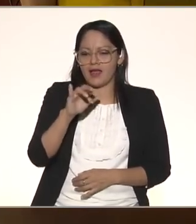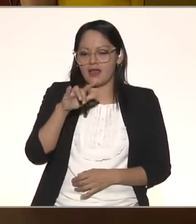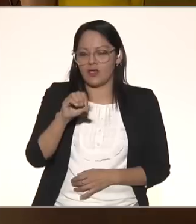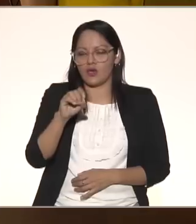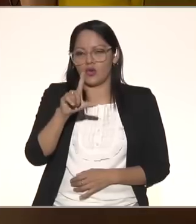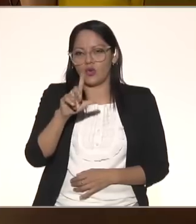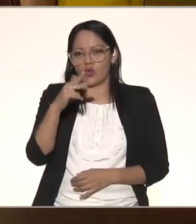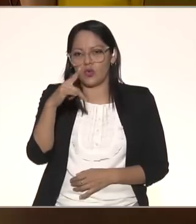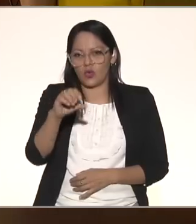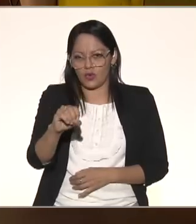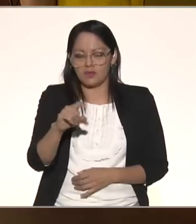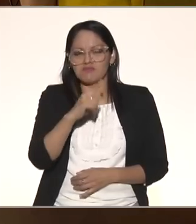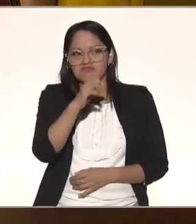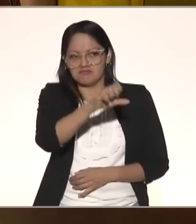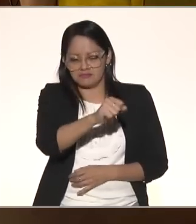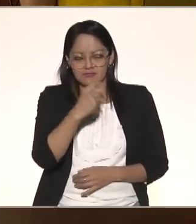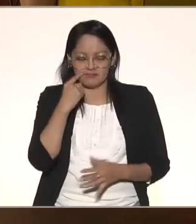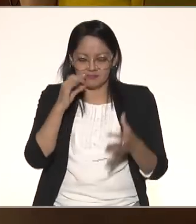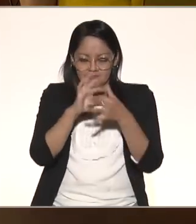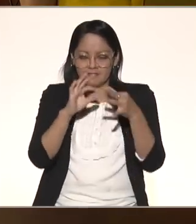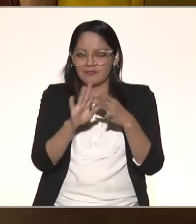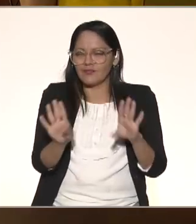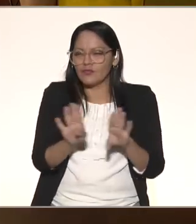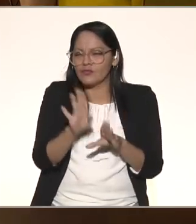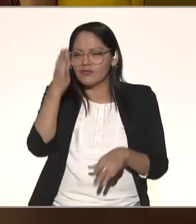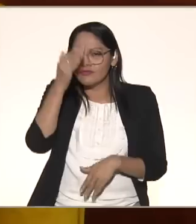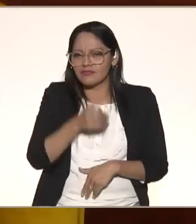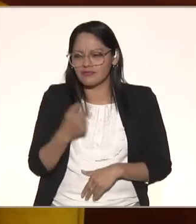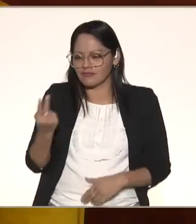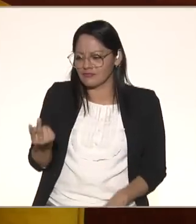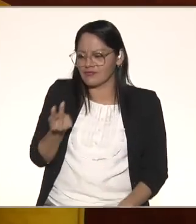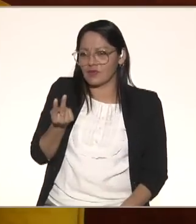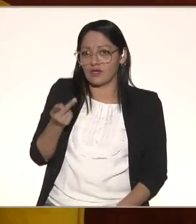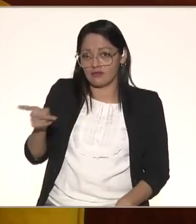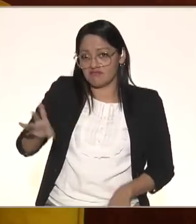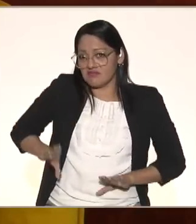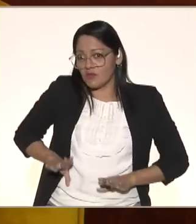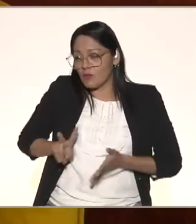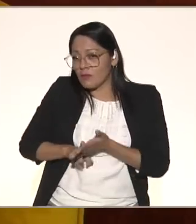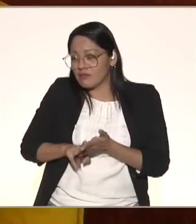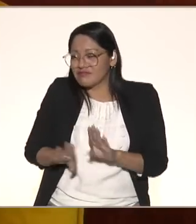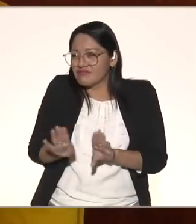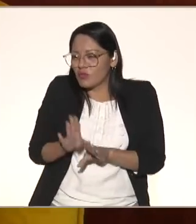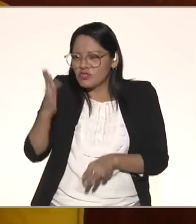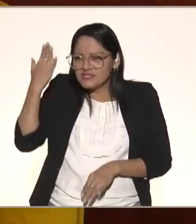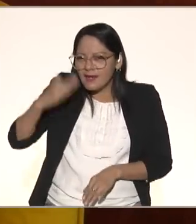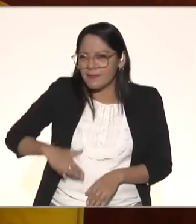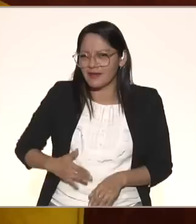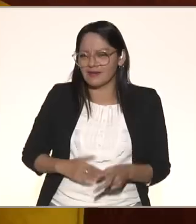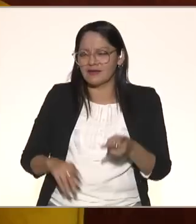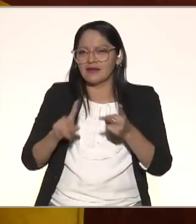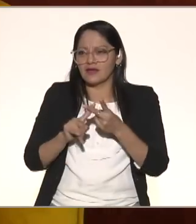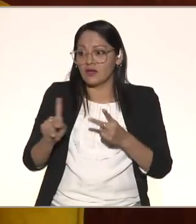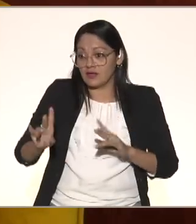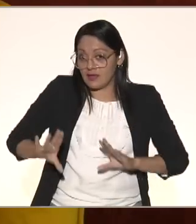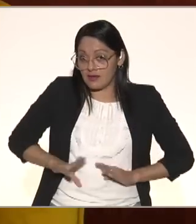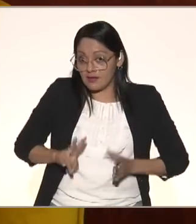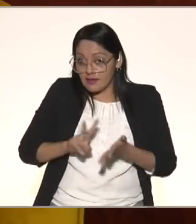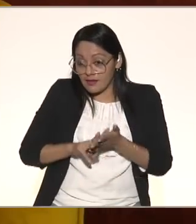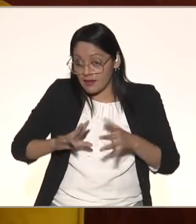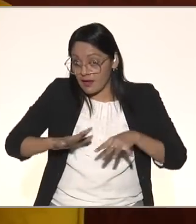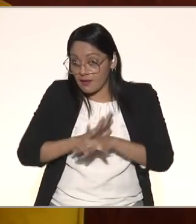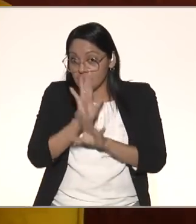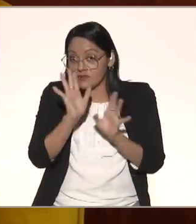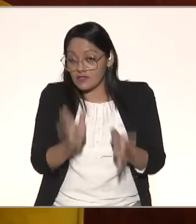a estas alturas, ¿cómo sé si la pareja con la que estoy tiene valores? ¿Ha cambiado la definición de valores? Porque nos dice, cuando